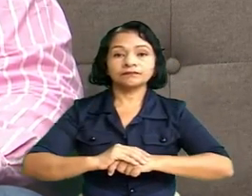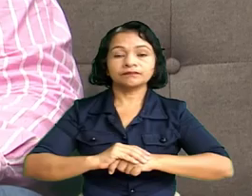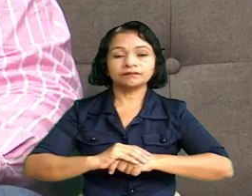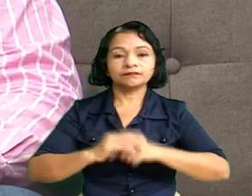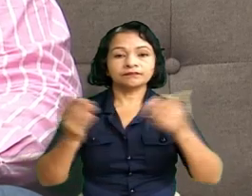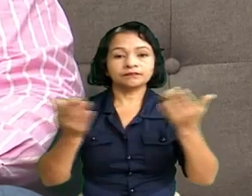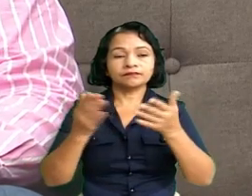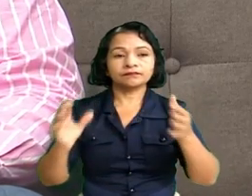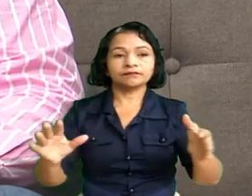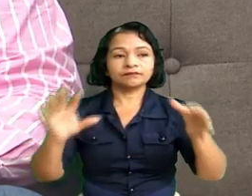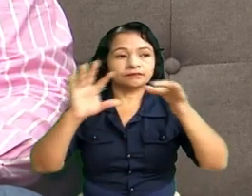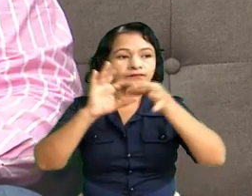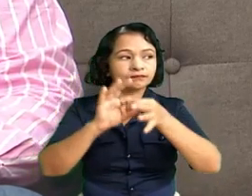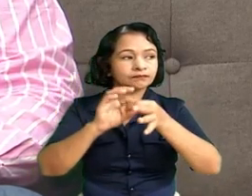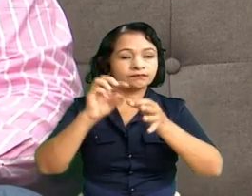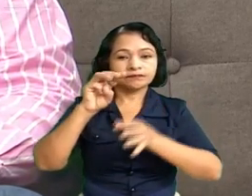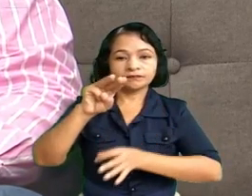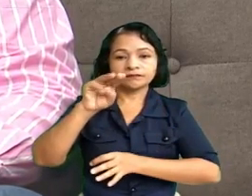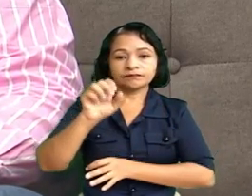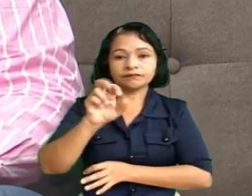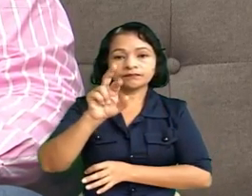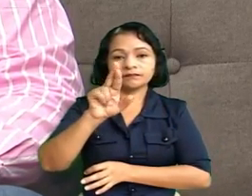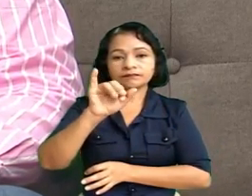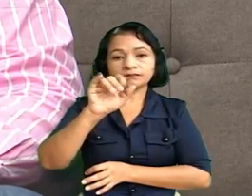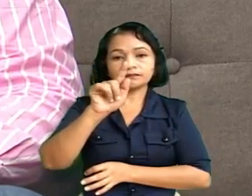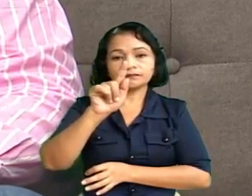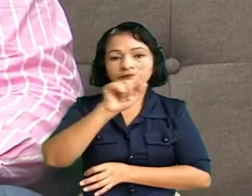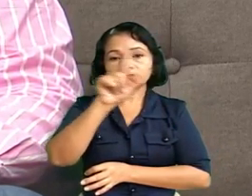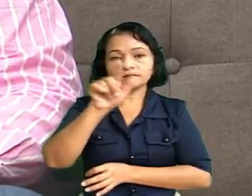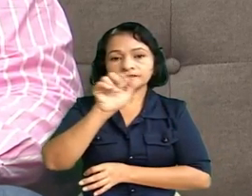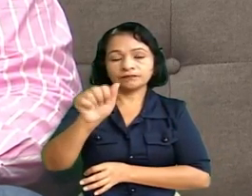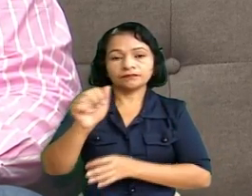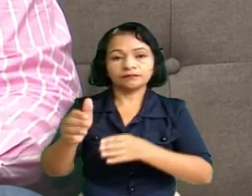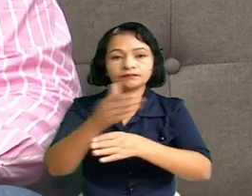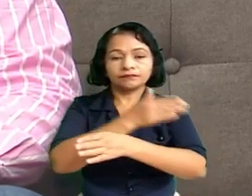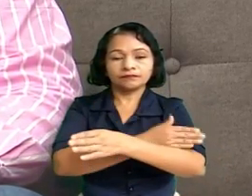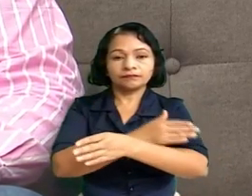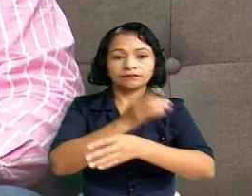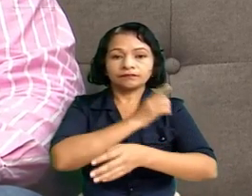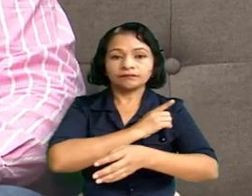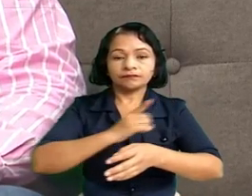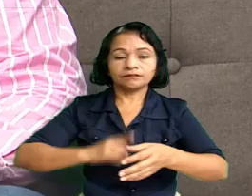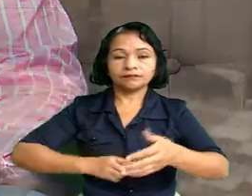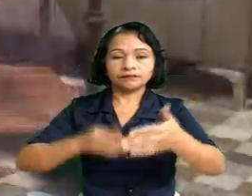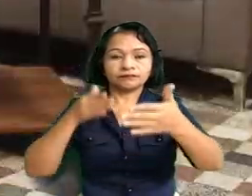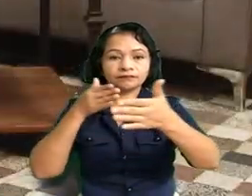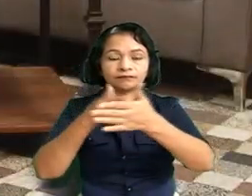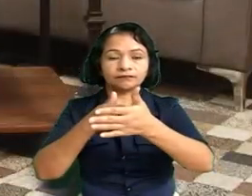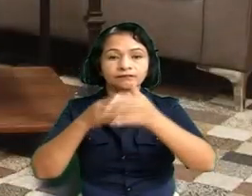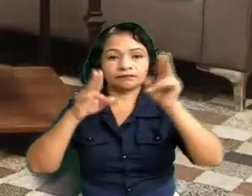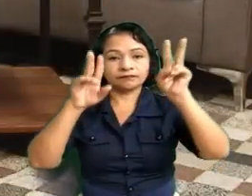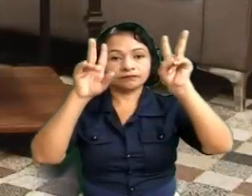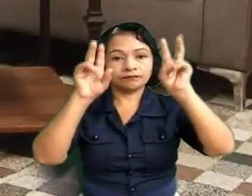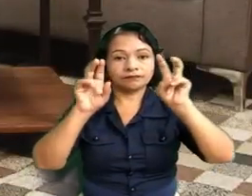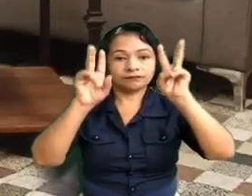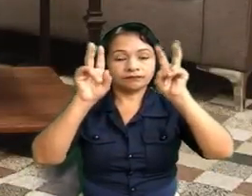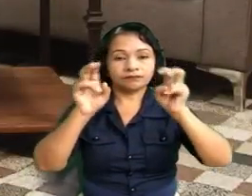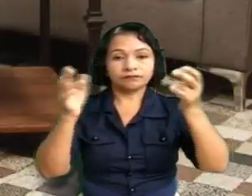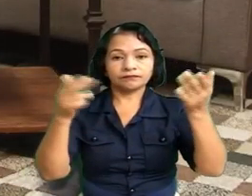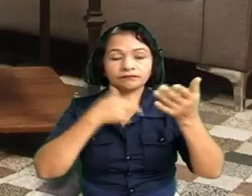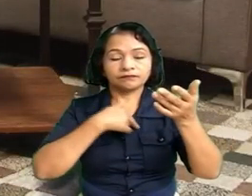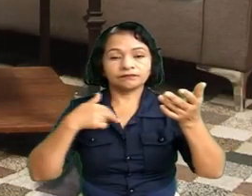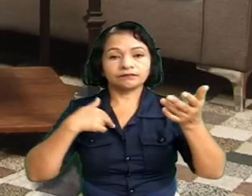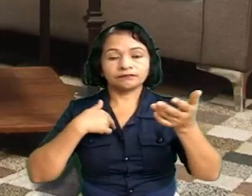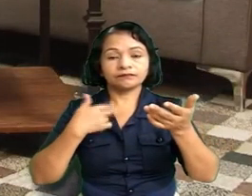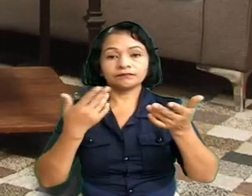con nosotros la compañera Maritza Espinales. Diputada, antes de irnos a la pausa, pues un tema muy importante que quedaba allí era